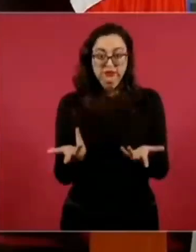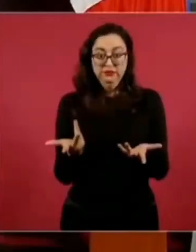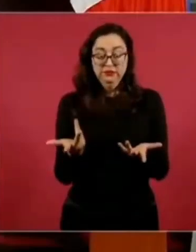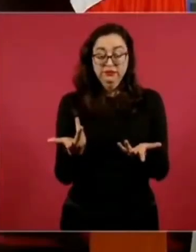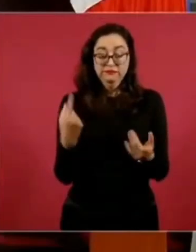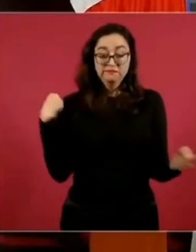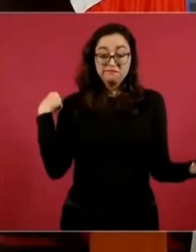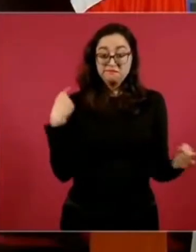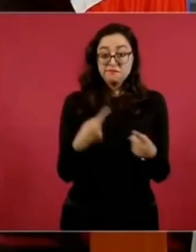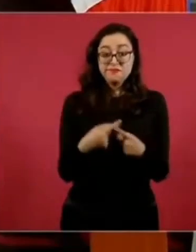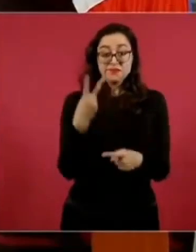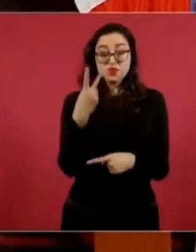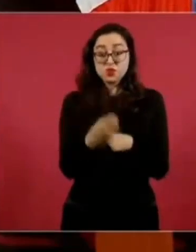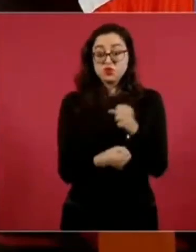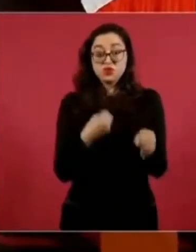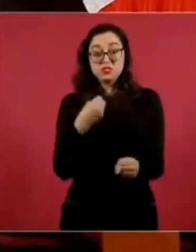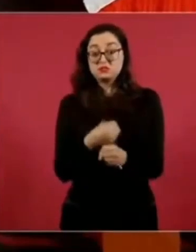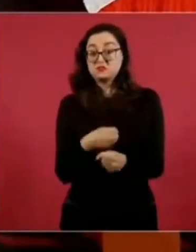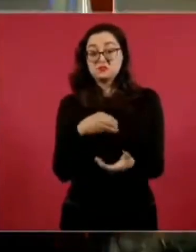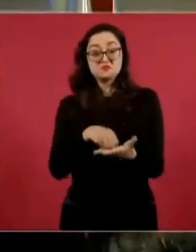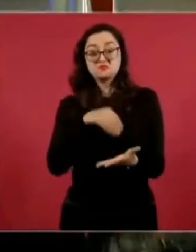sin audiencia.